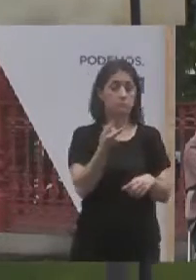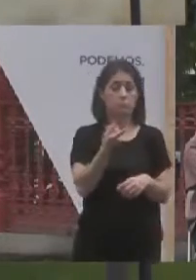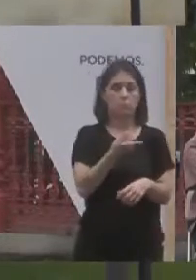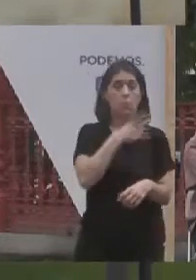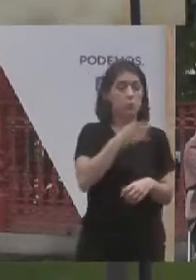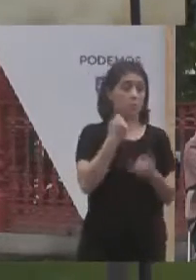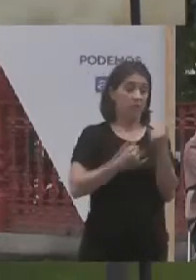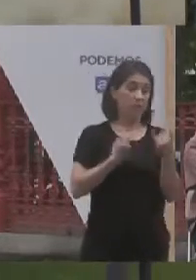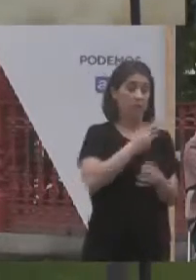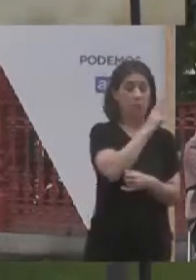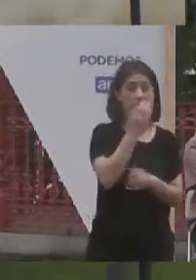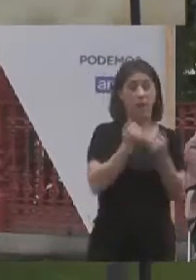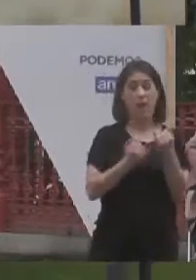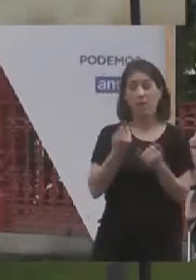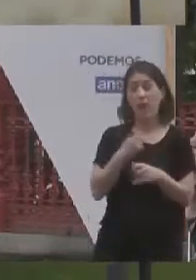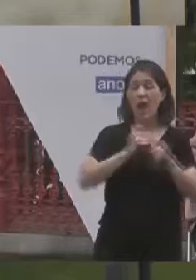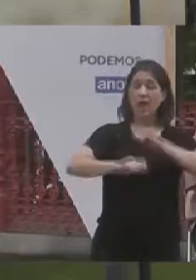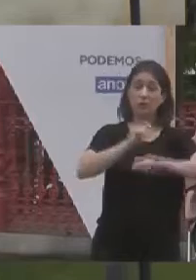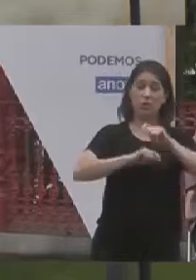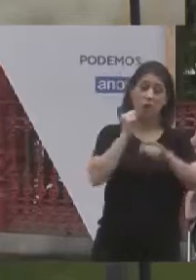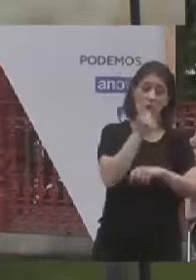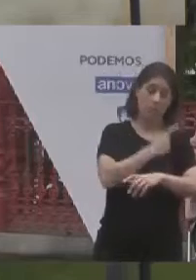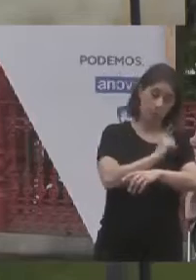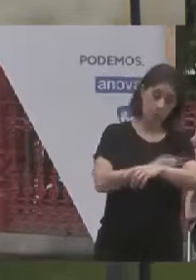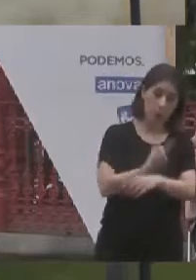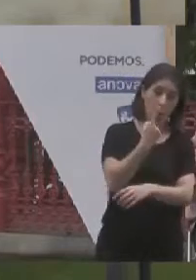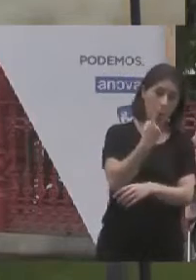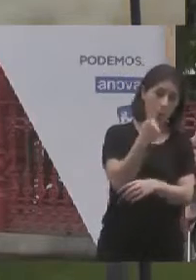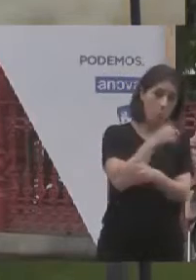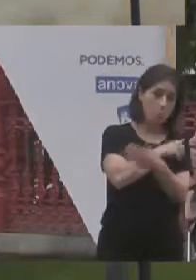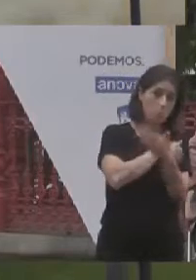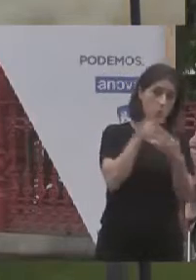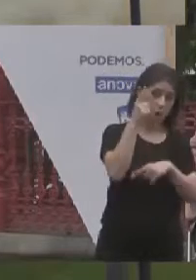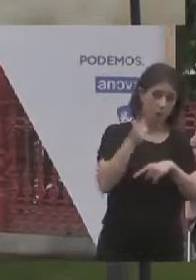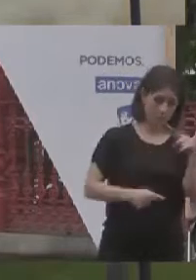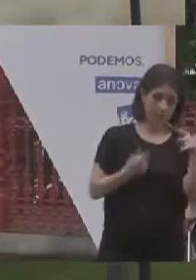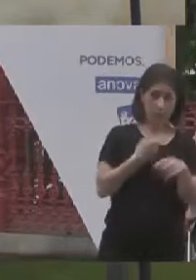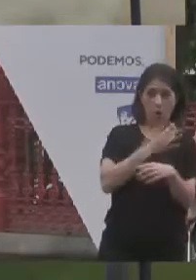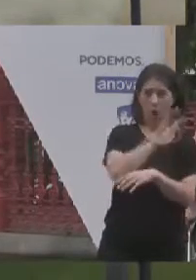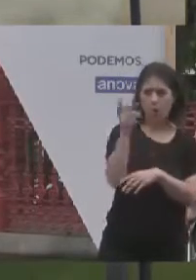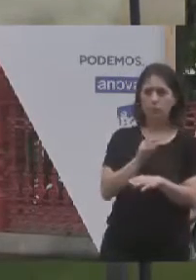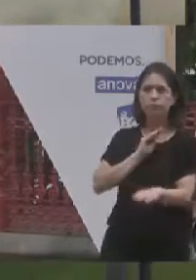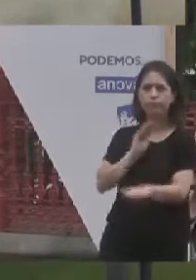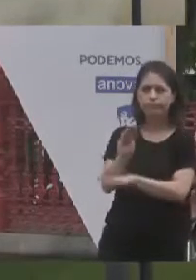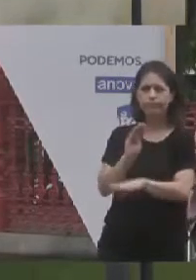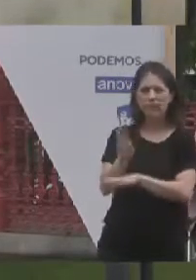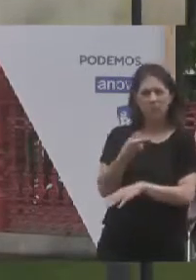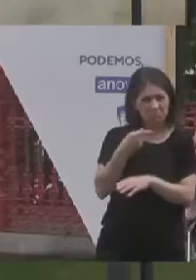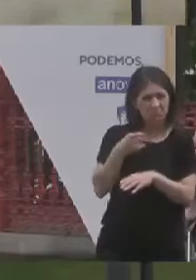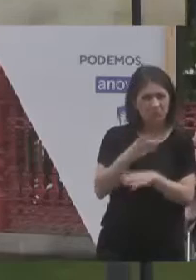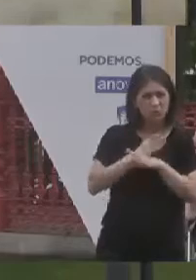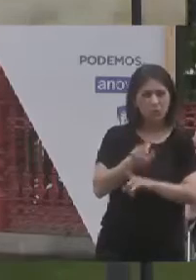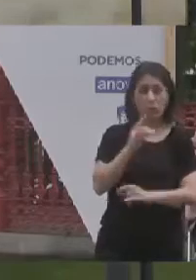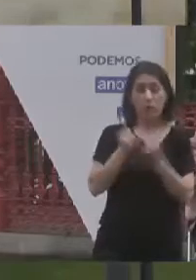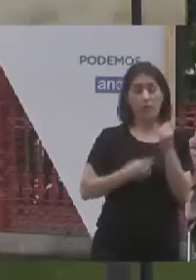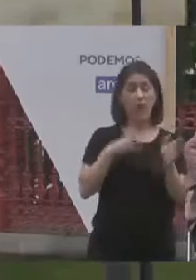dar 1,5 millón de euros a unha sociedade anónima deportiva, non é só que lle dé 1,5 millón de euros, é que os seus compañeros en Madrid fixaron un teito